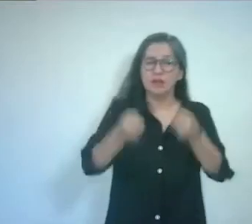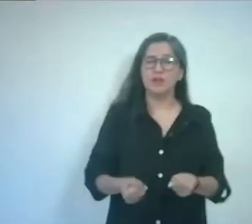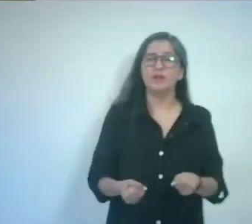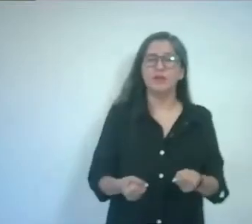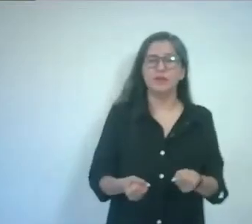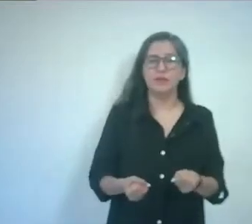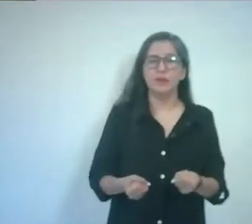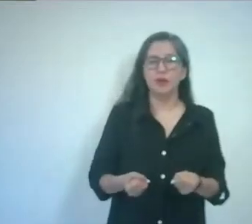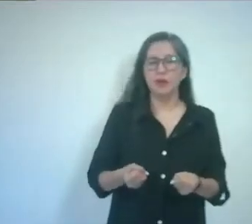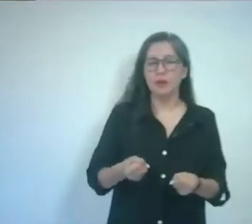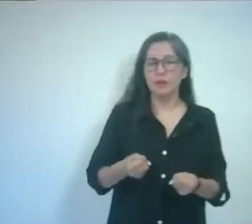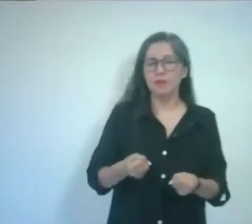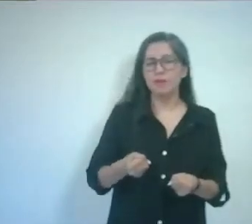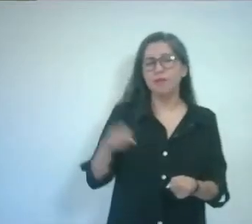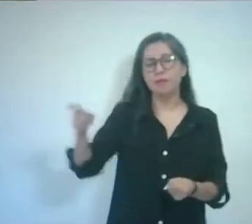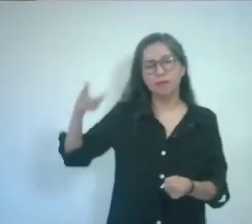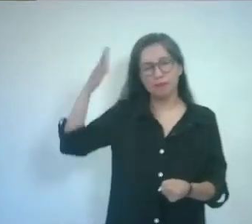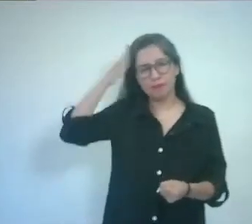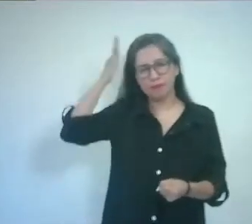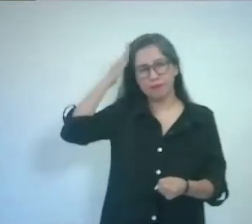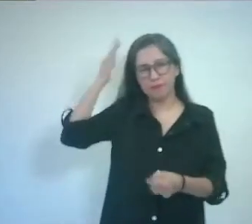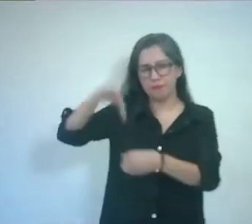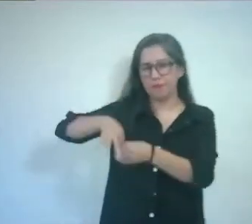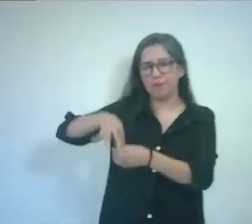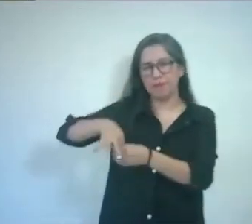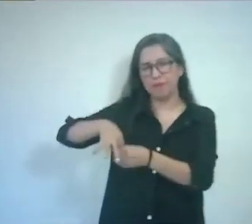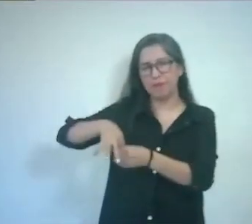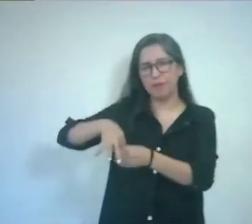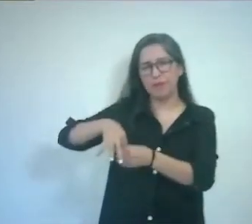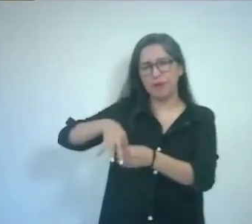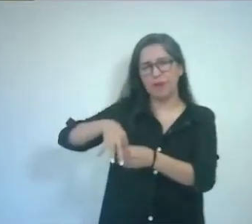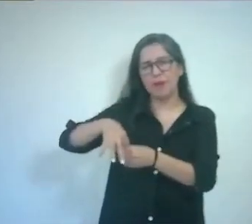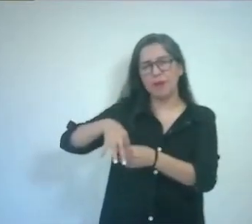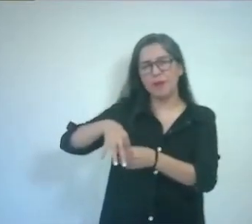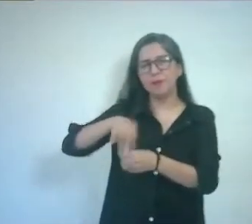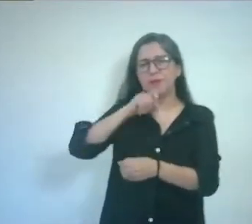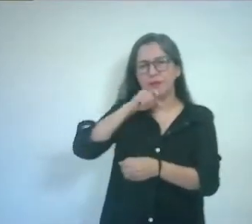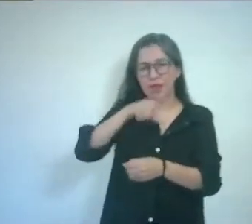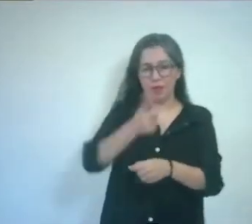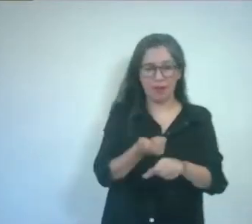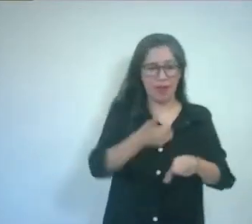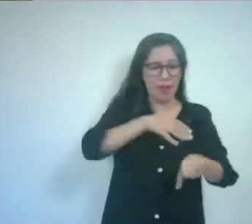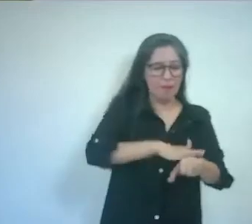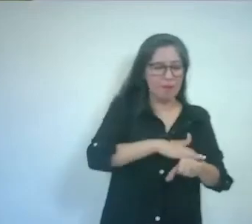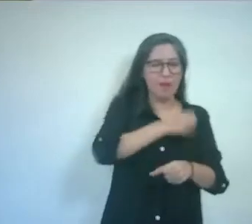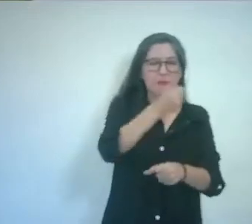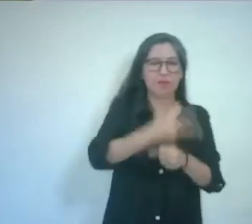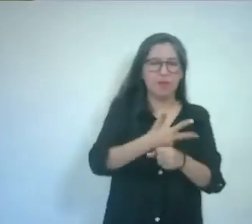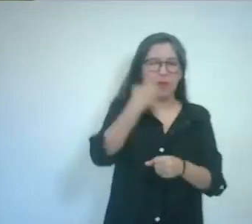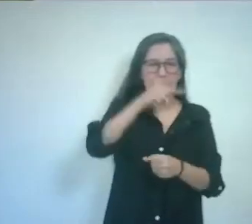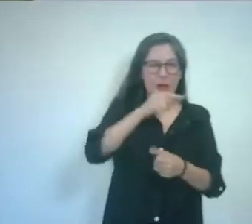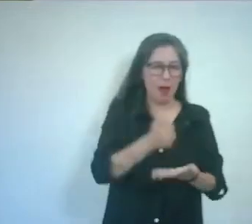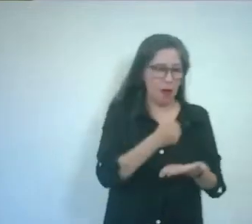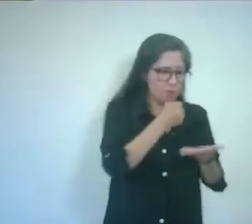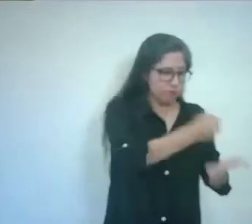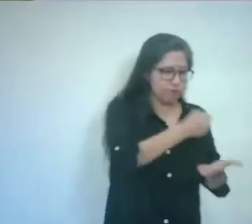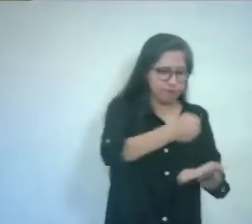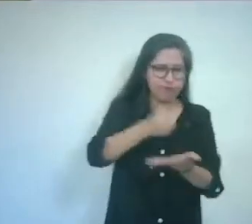por parte del órgano electoral en la administración oportuna de los recursos públicos a los partidos políticos.